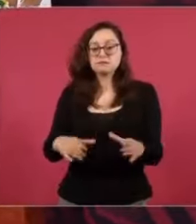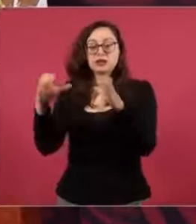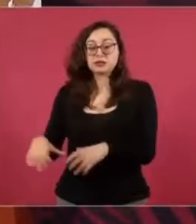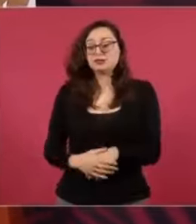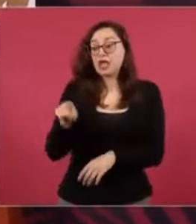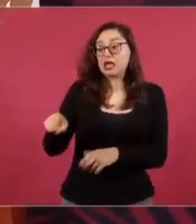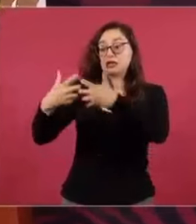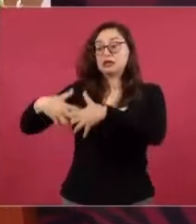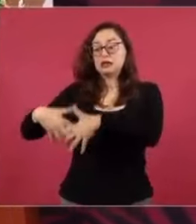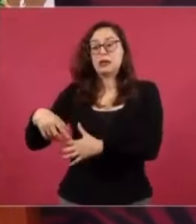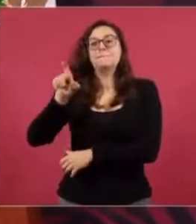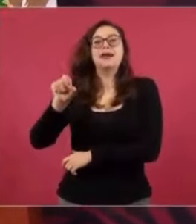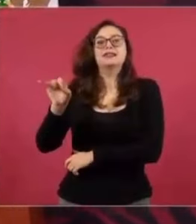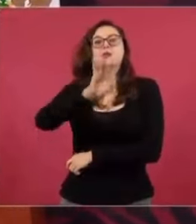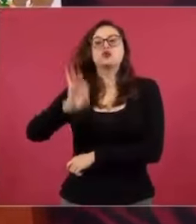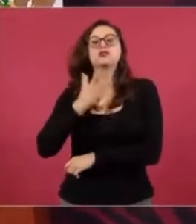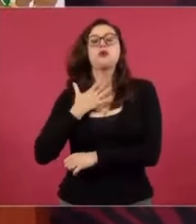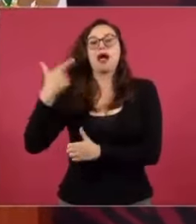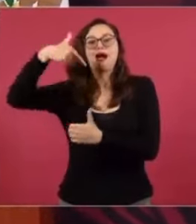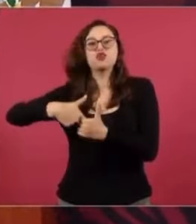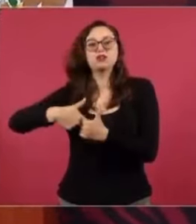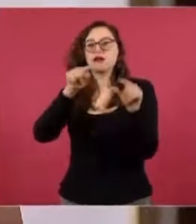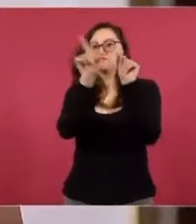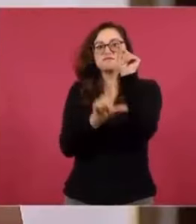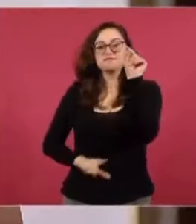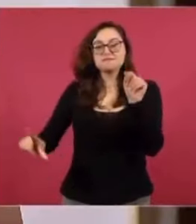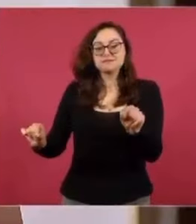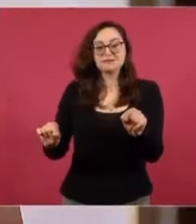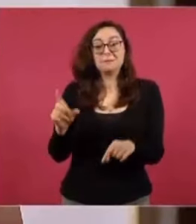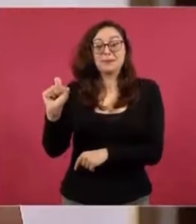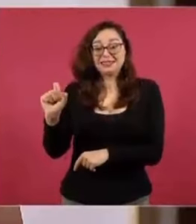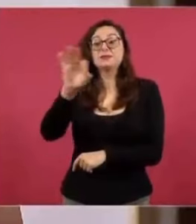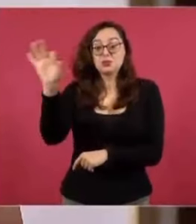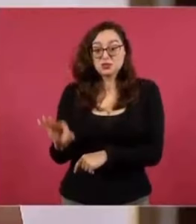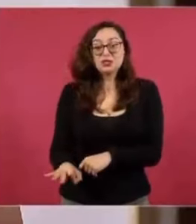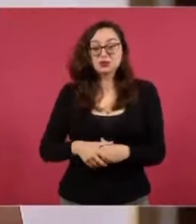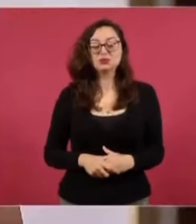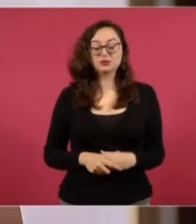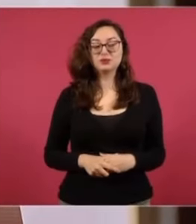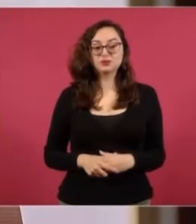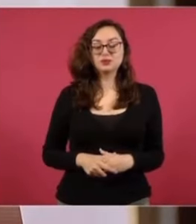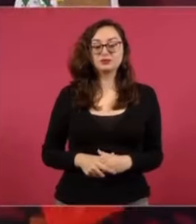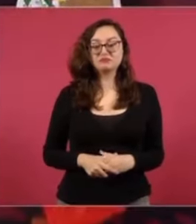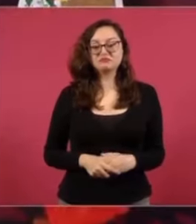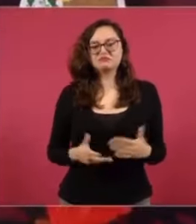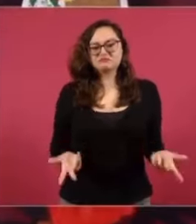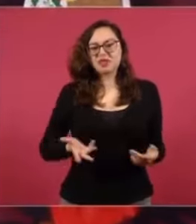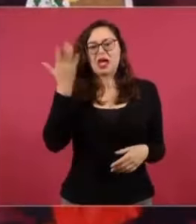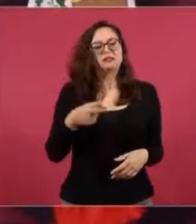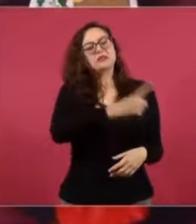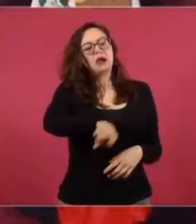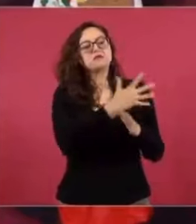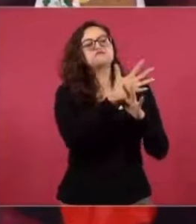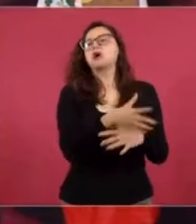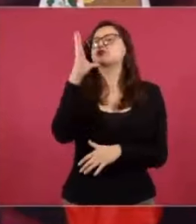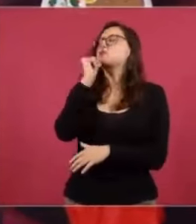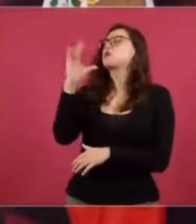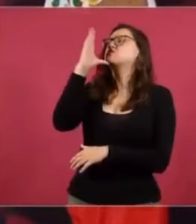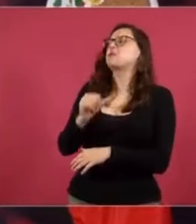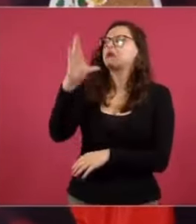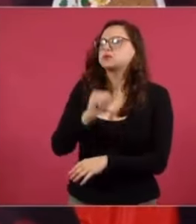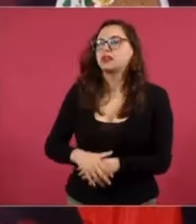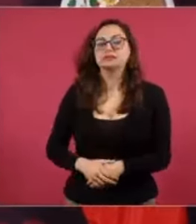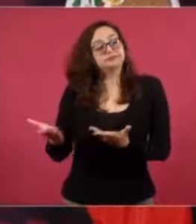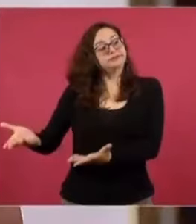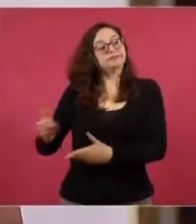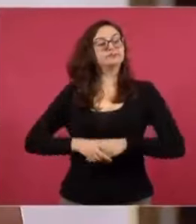barriles 20% de toda la gasolina que consumos y que se podía Desde cuándo no se